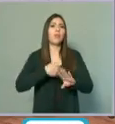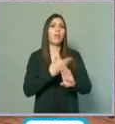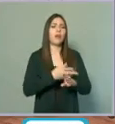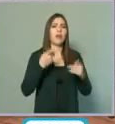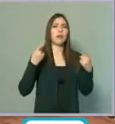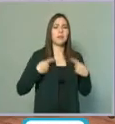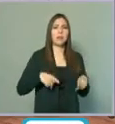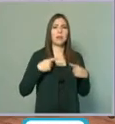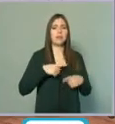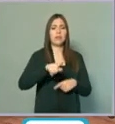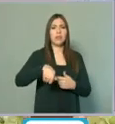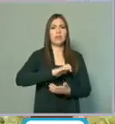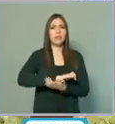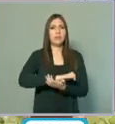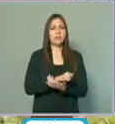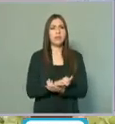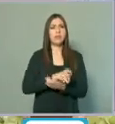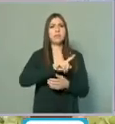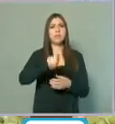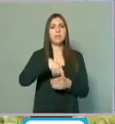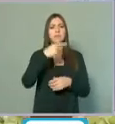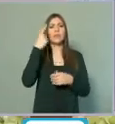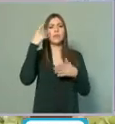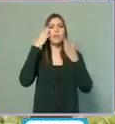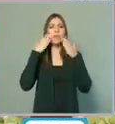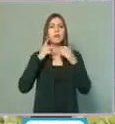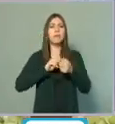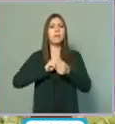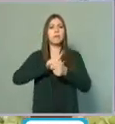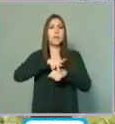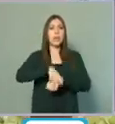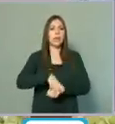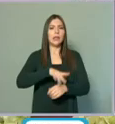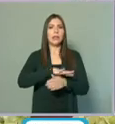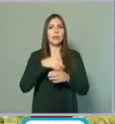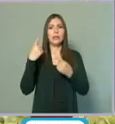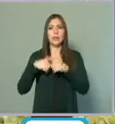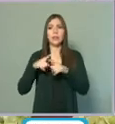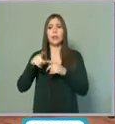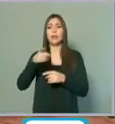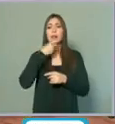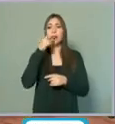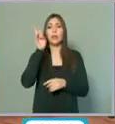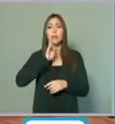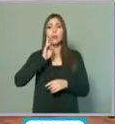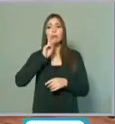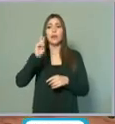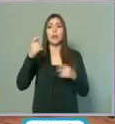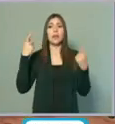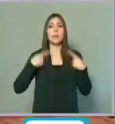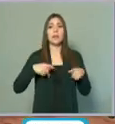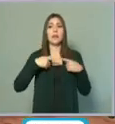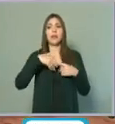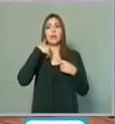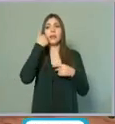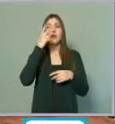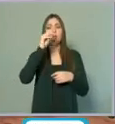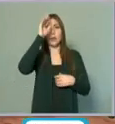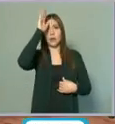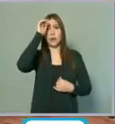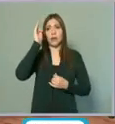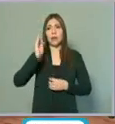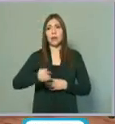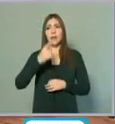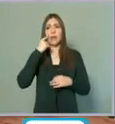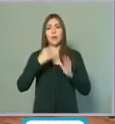o latinoamericanas. O sea, y eso está la prueba del DACA, por ejemplo. Las personas que impugnaron el decreto